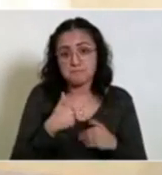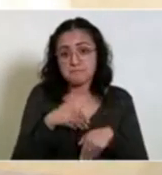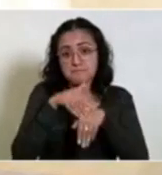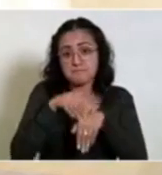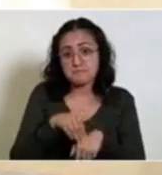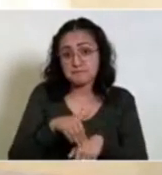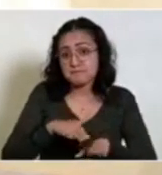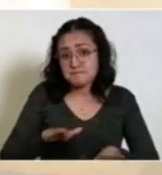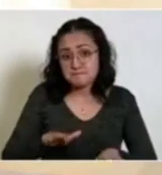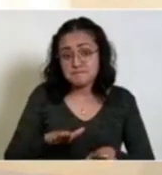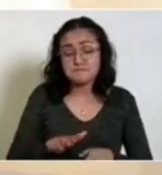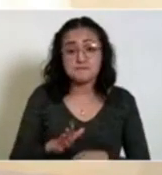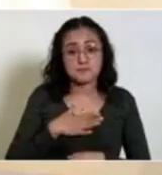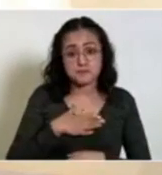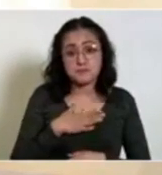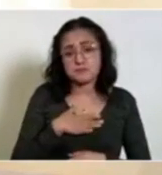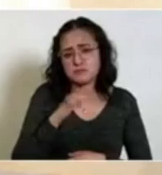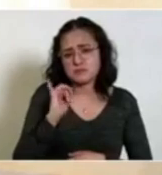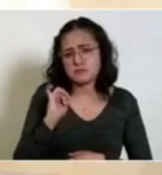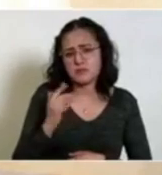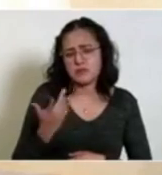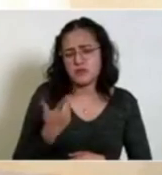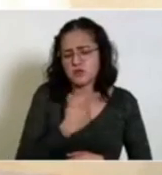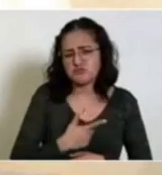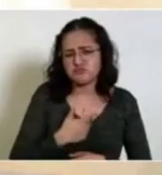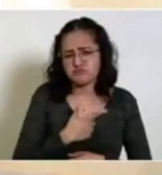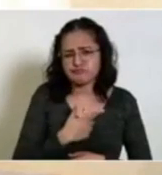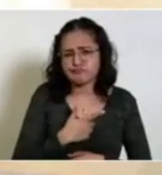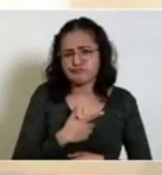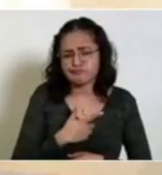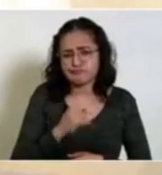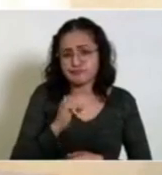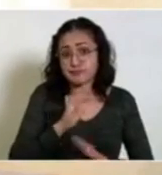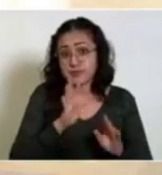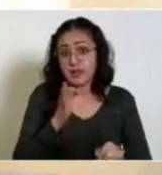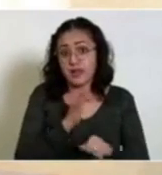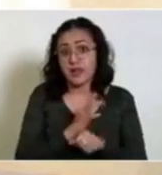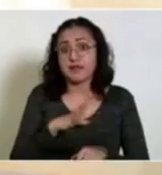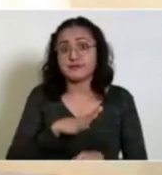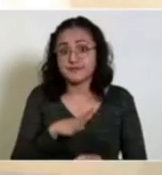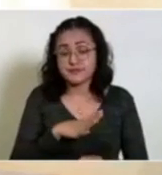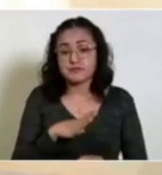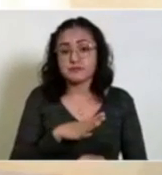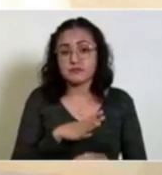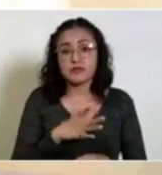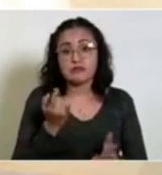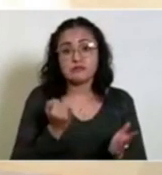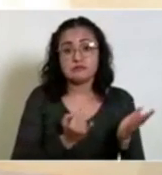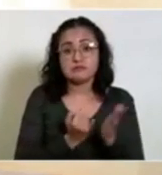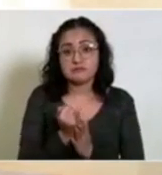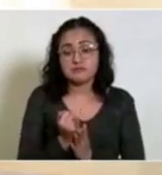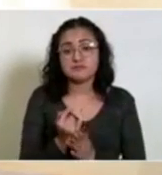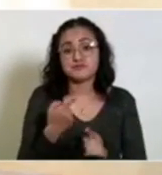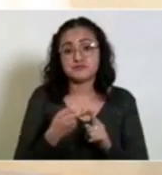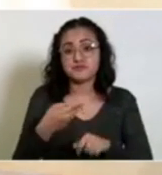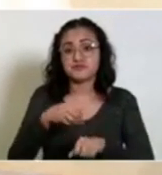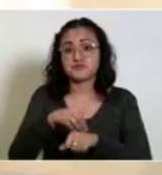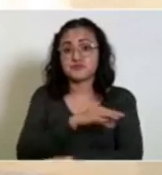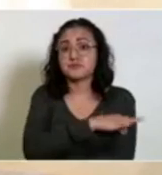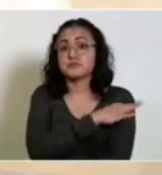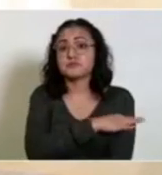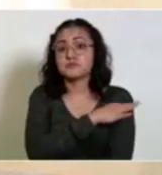y yo en lo personal celebro que ya haya una decisión de aplicar las